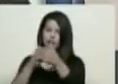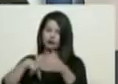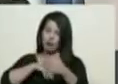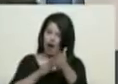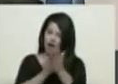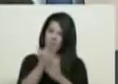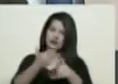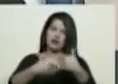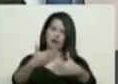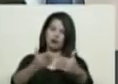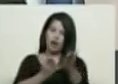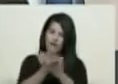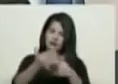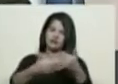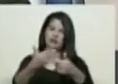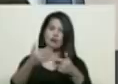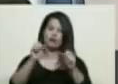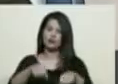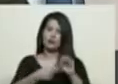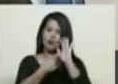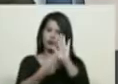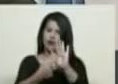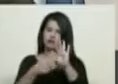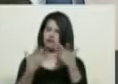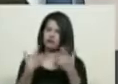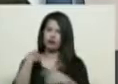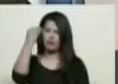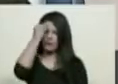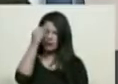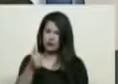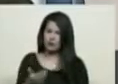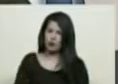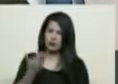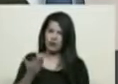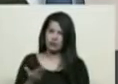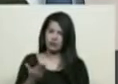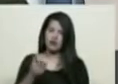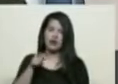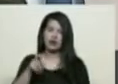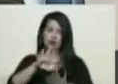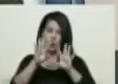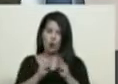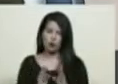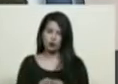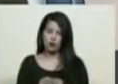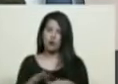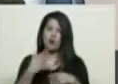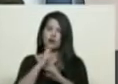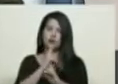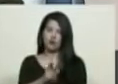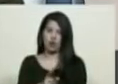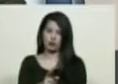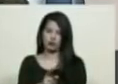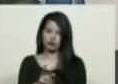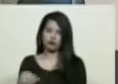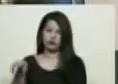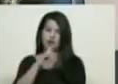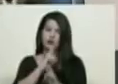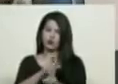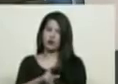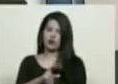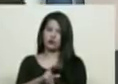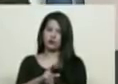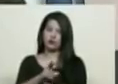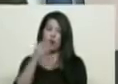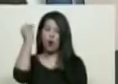avanzar mostrando que yo creo lo más importante como conclusión resultados resultados